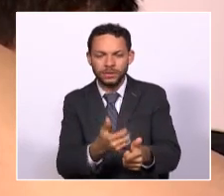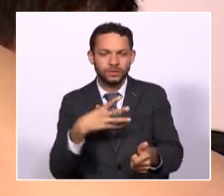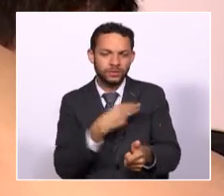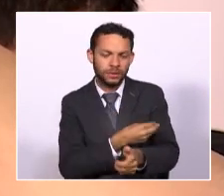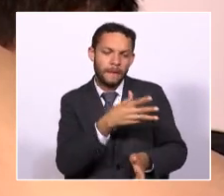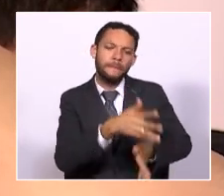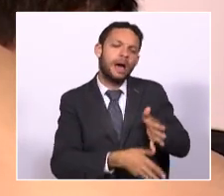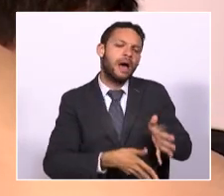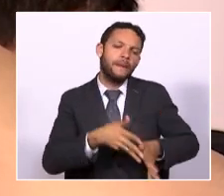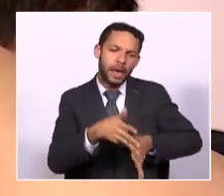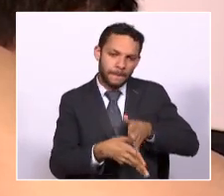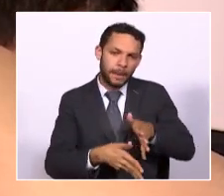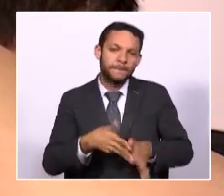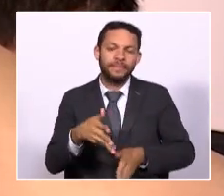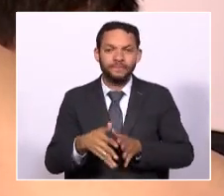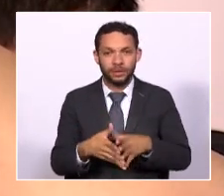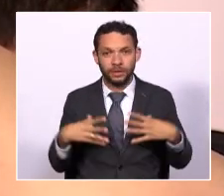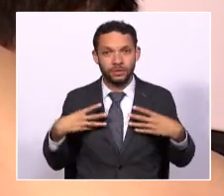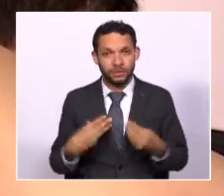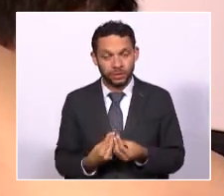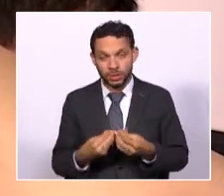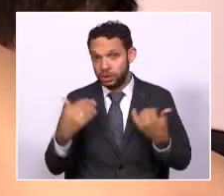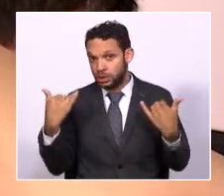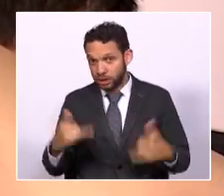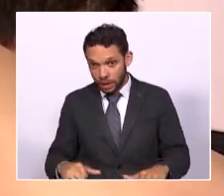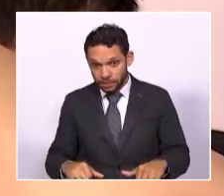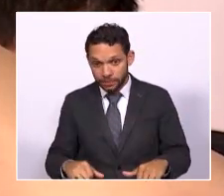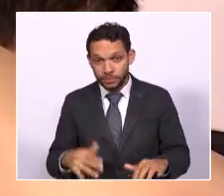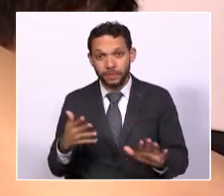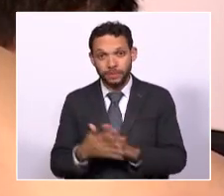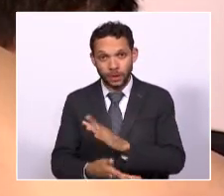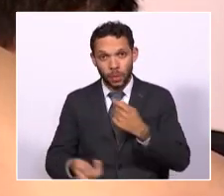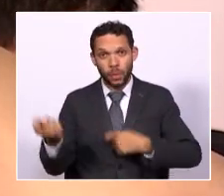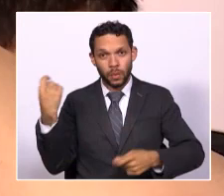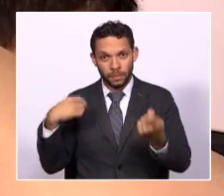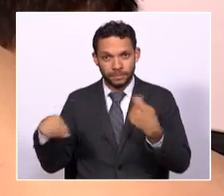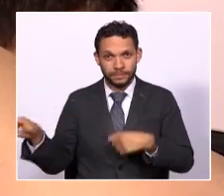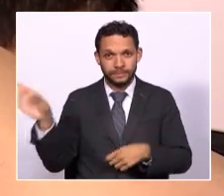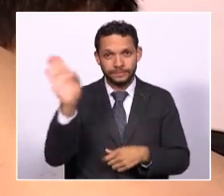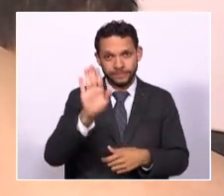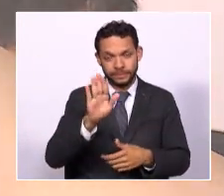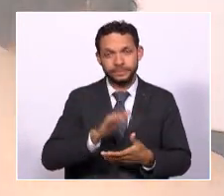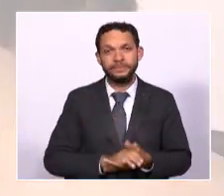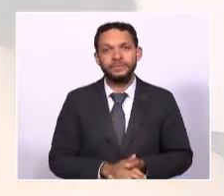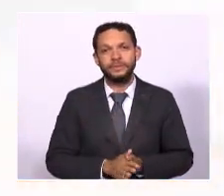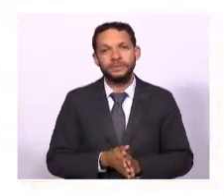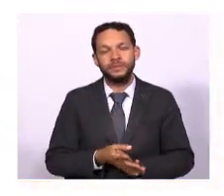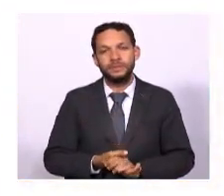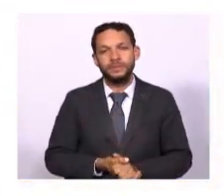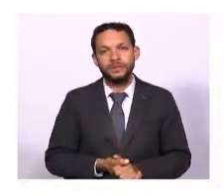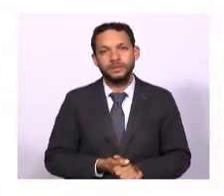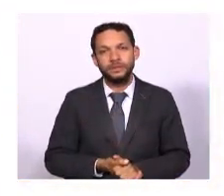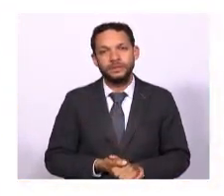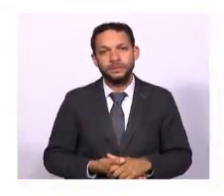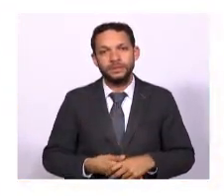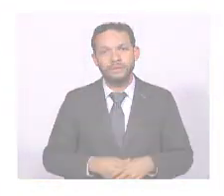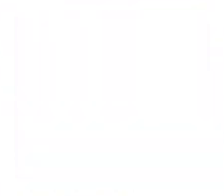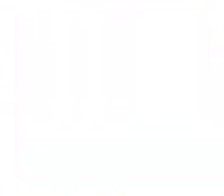con el paciente. Mientras vamos haciendo este tipo de examen, regresamos después de este corte de comerciales.